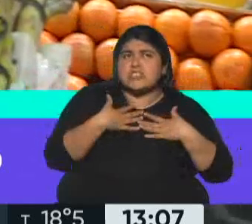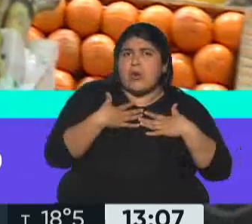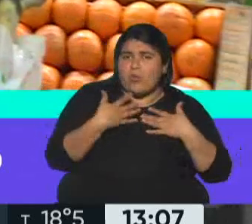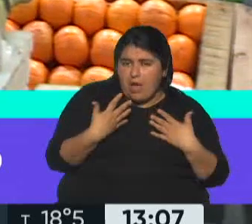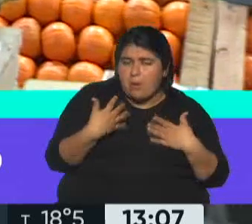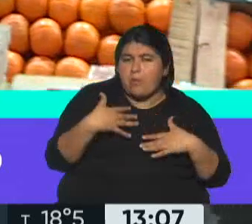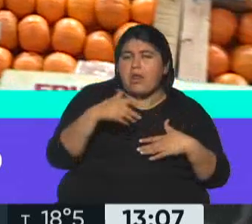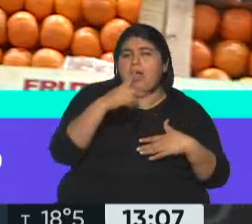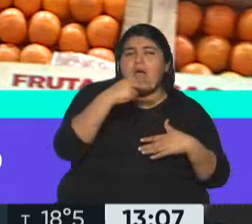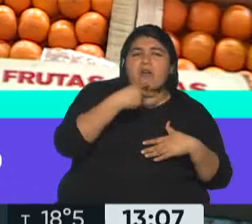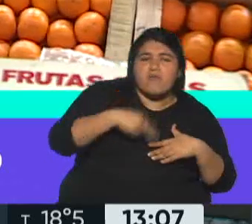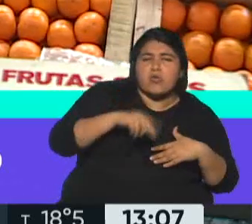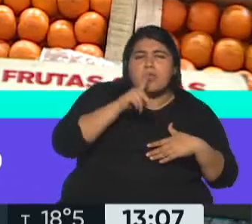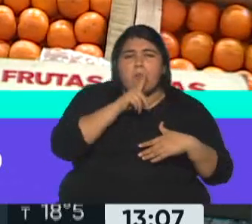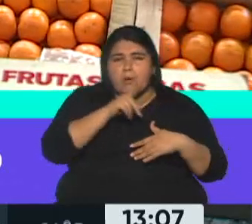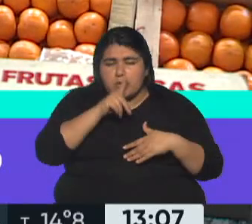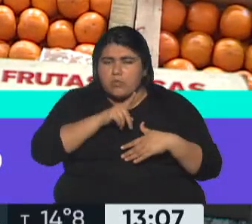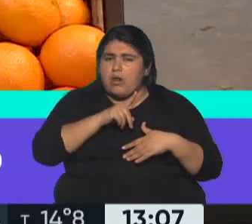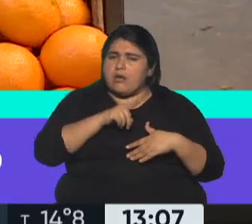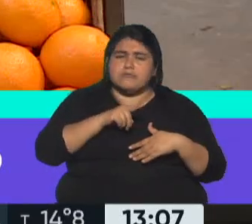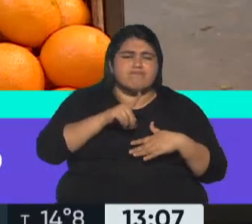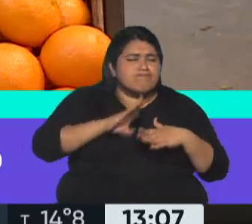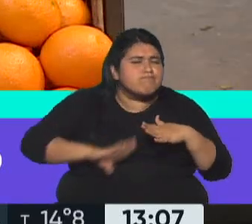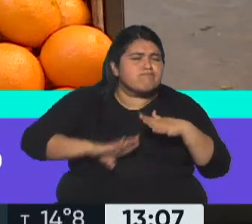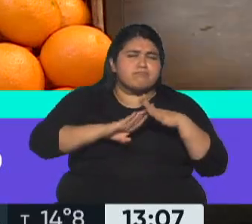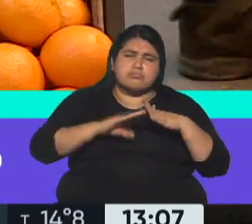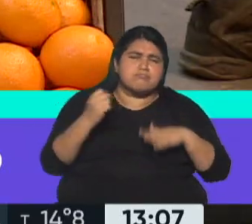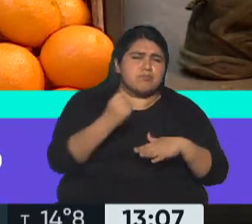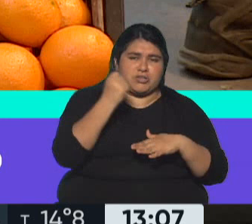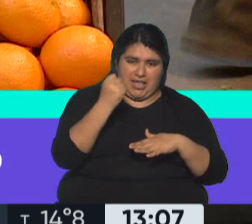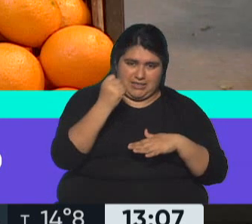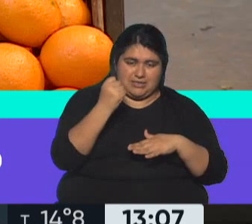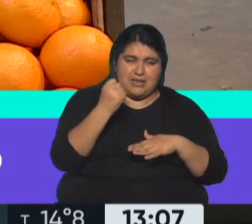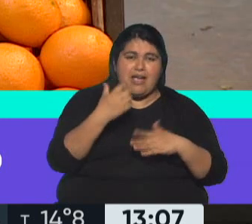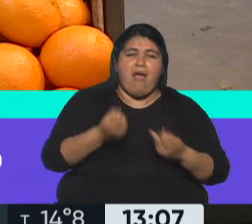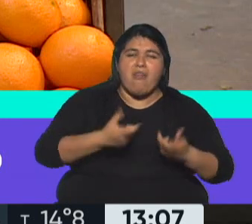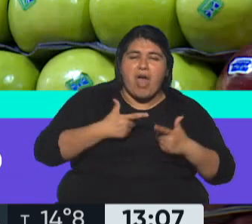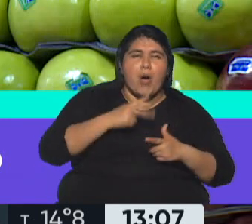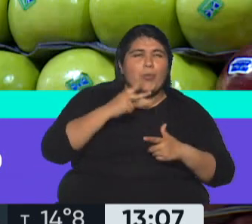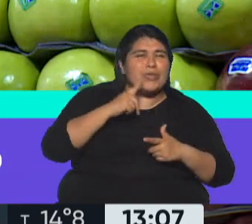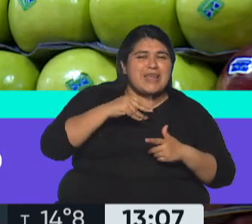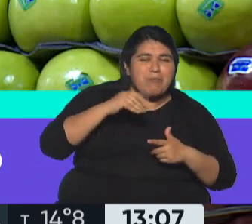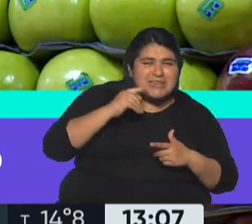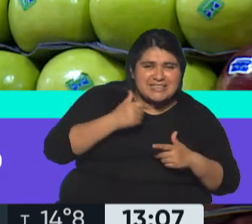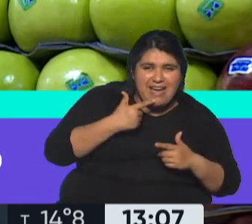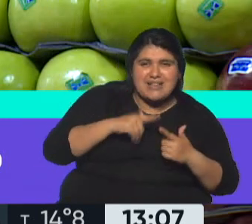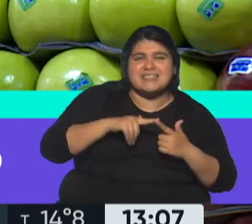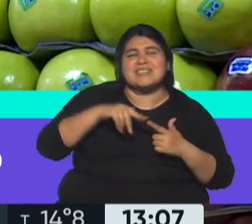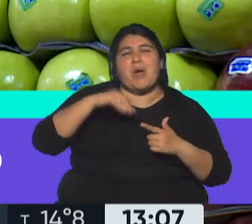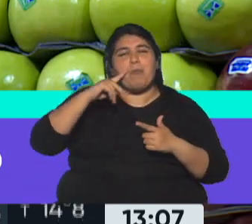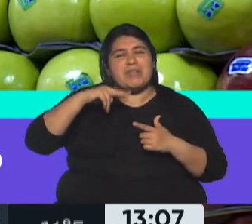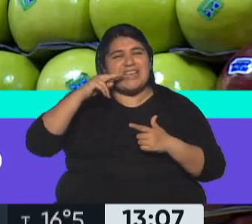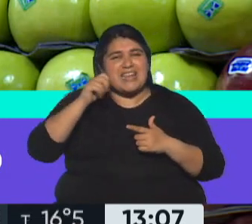frutas y las verduras tienen un rol muy importante nos aportan fibra nos aportan vitaminas nos aportan minerales que son nutrientes que justamente